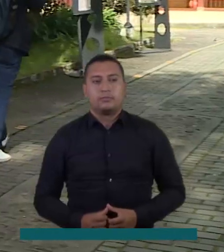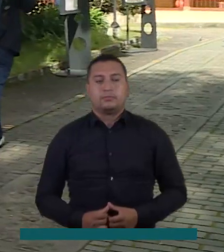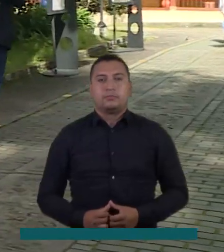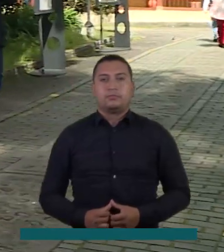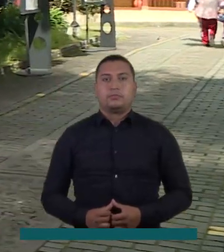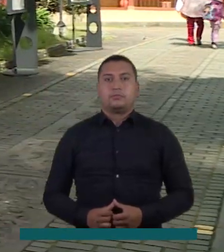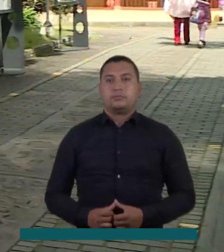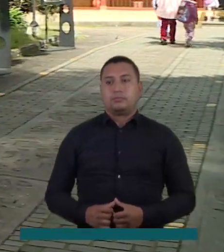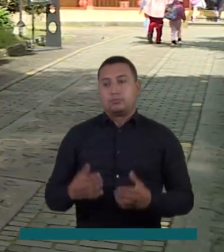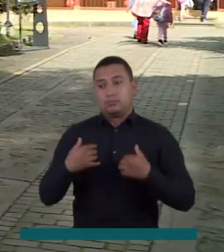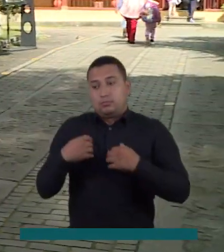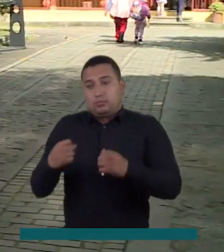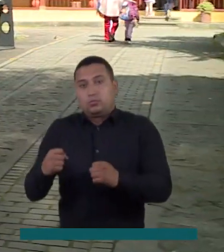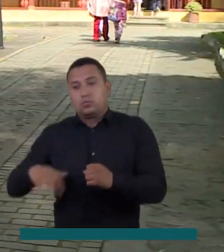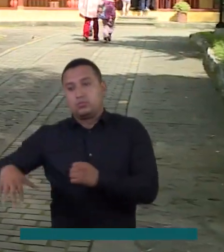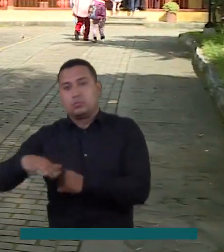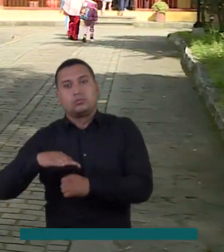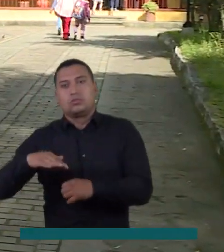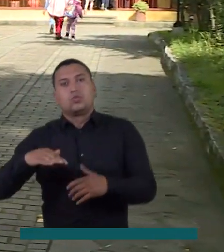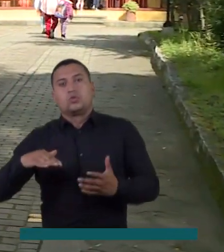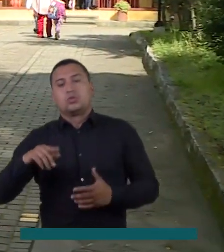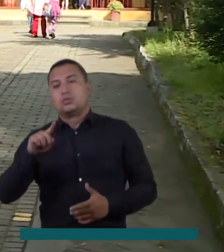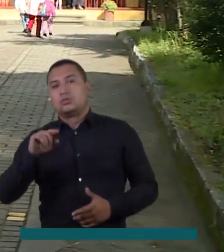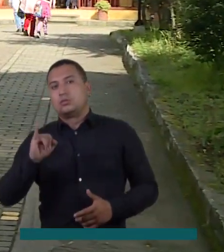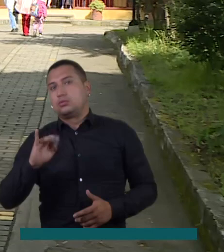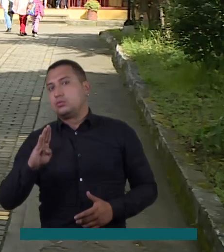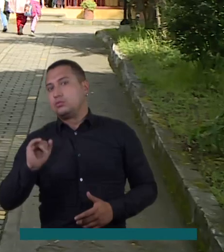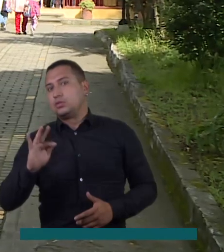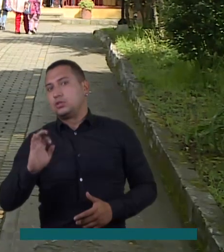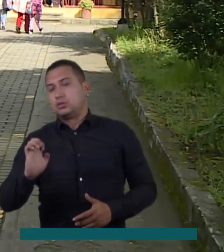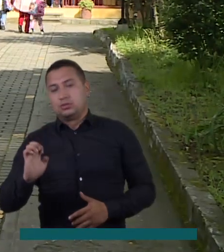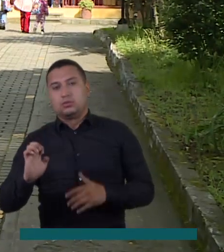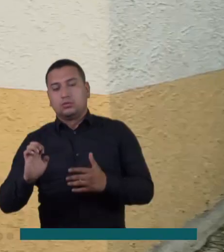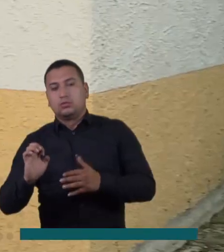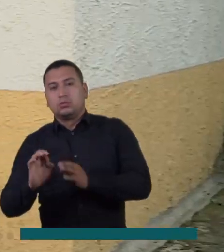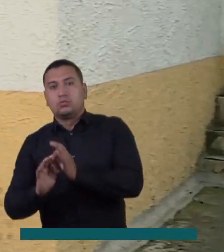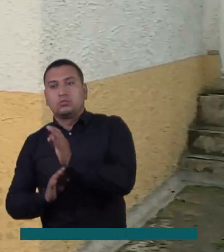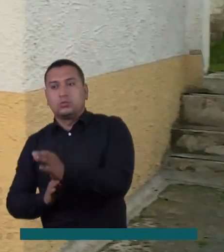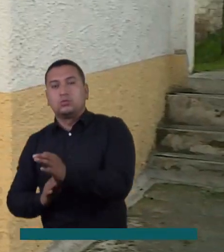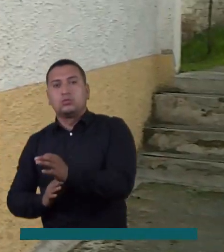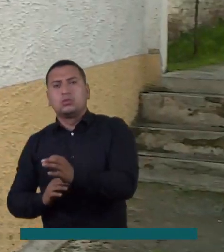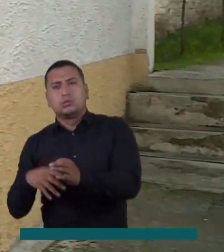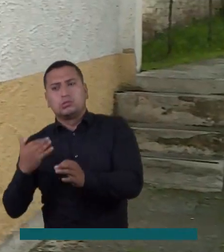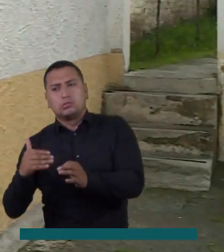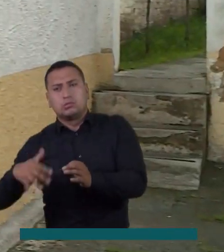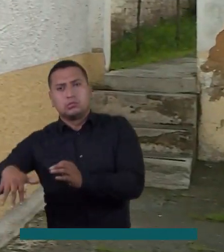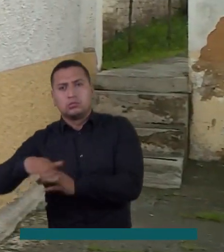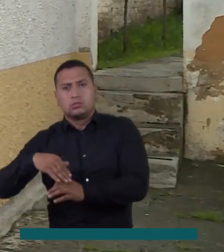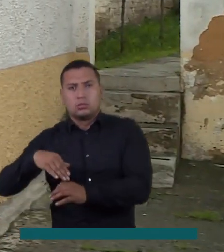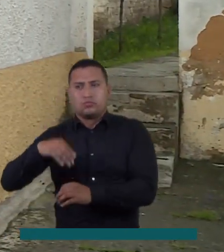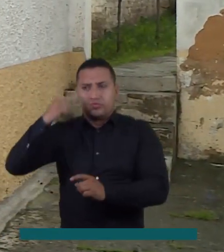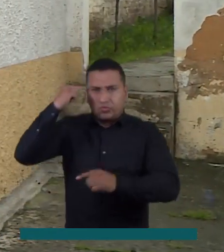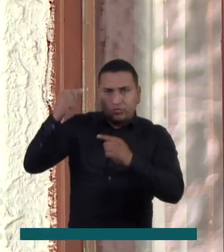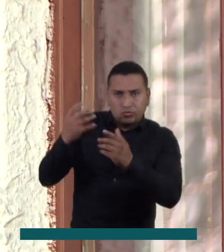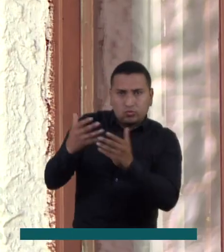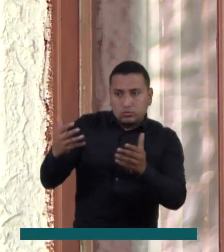Autoridades de salud en Cibatec, Cundinamarca, están en alerta por el abandono de pacientes en el centro psiquiátrico del municipio.